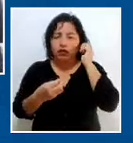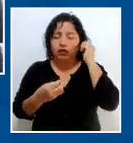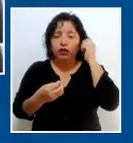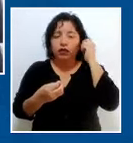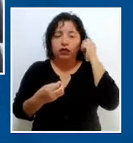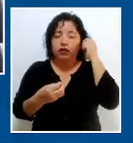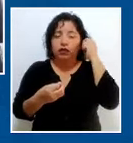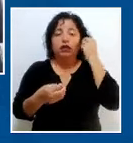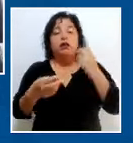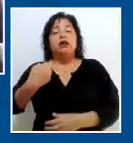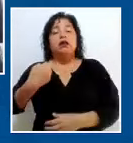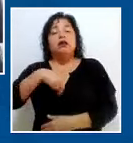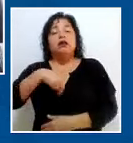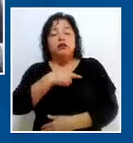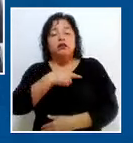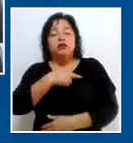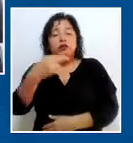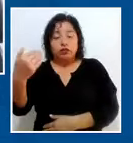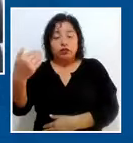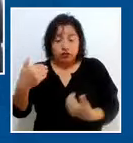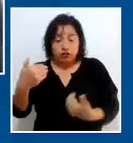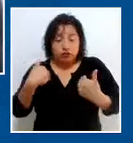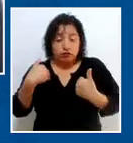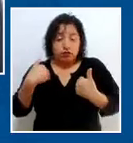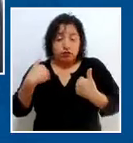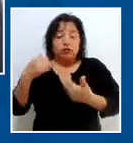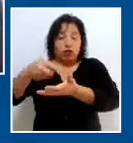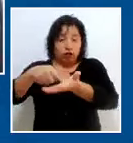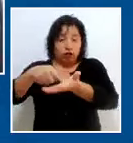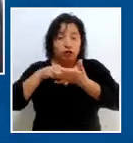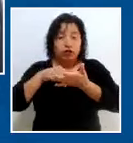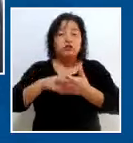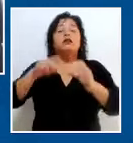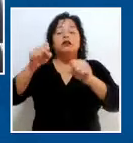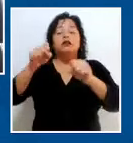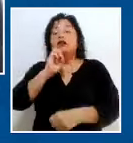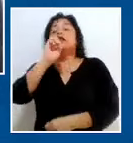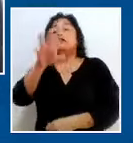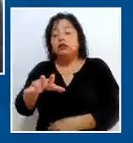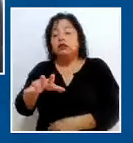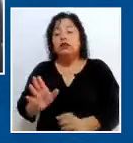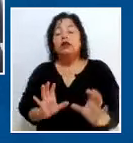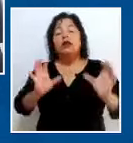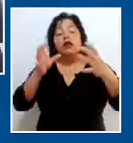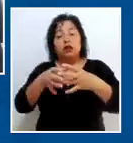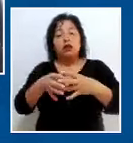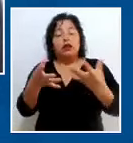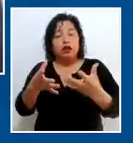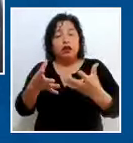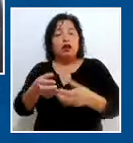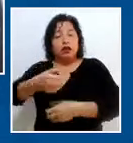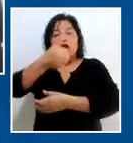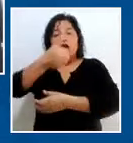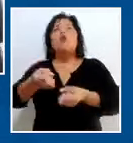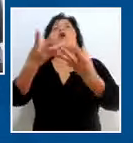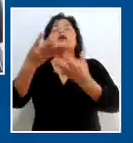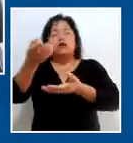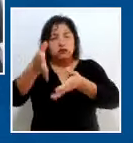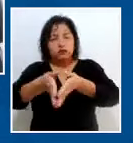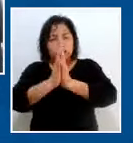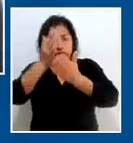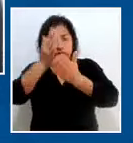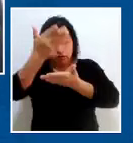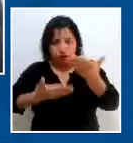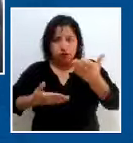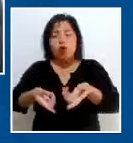nosotros como sujetos obligados de decirle a la autoridad cuántas solicitudes hemos recibido, cuántas hemos